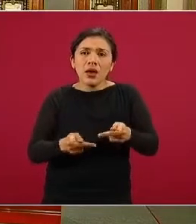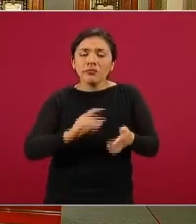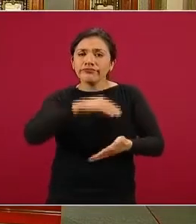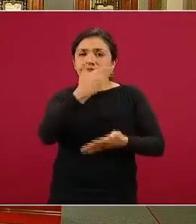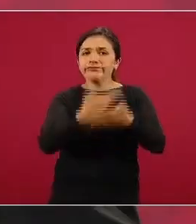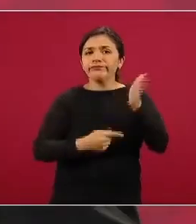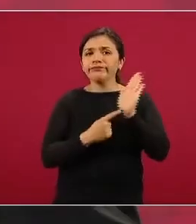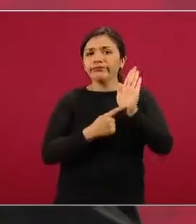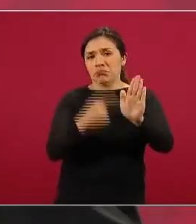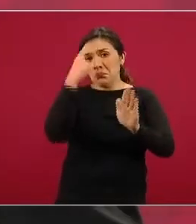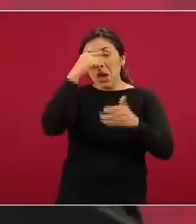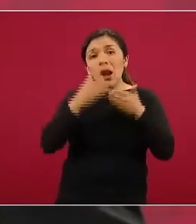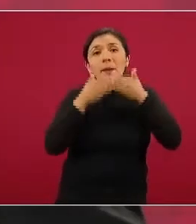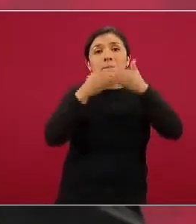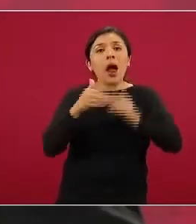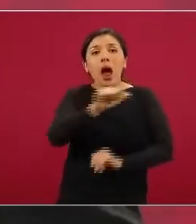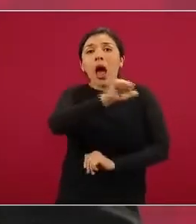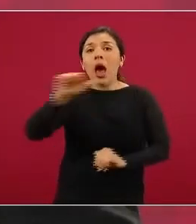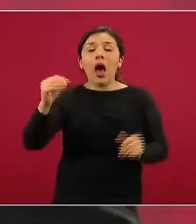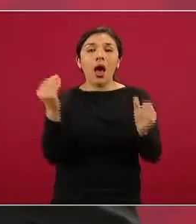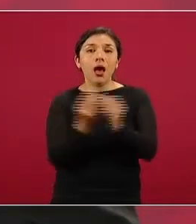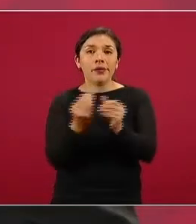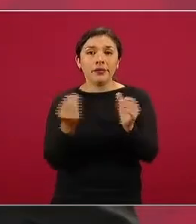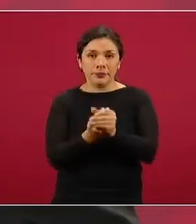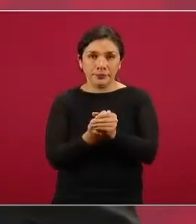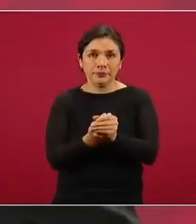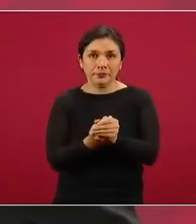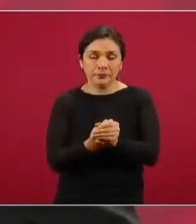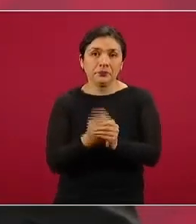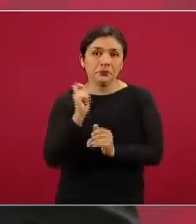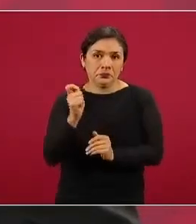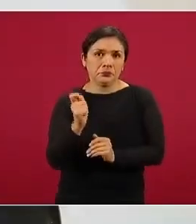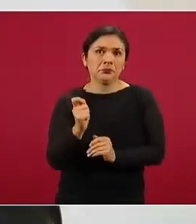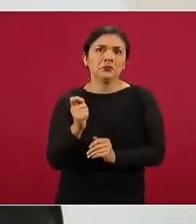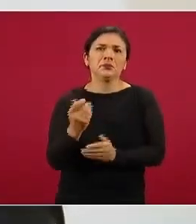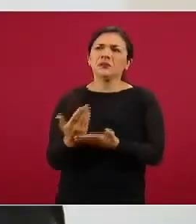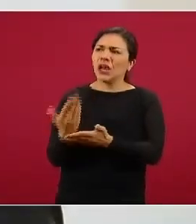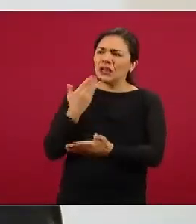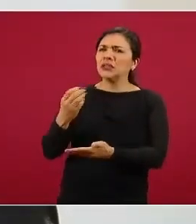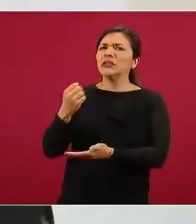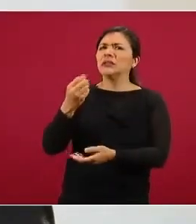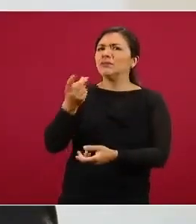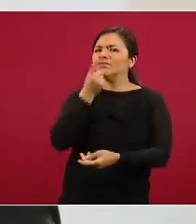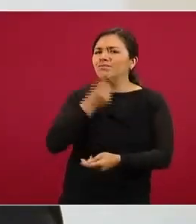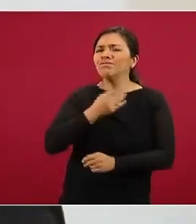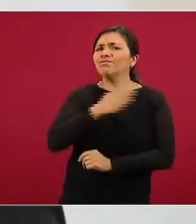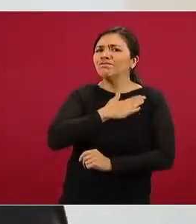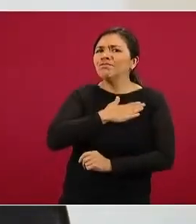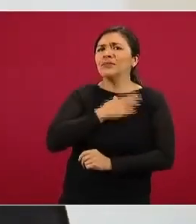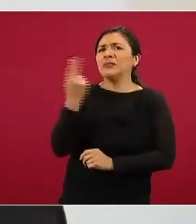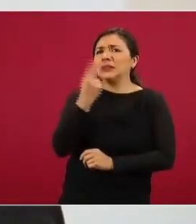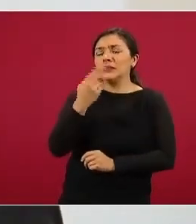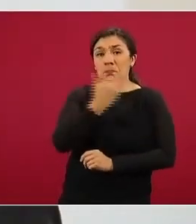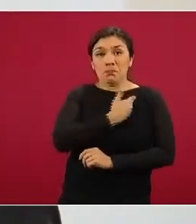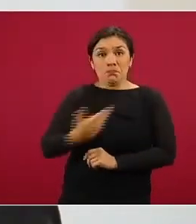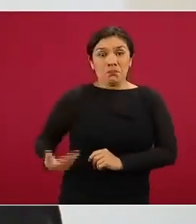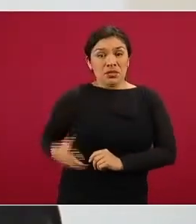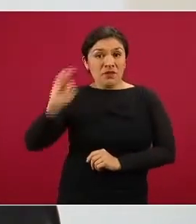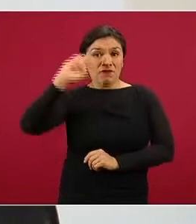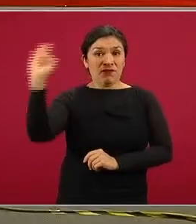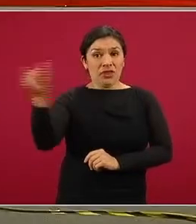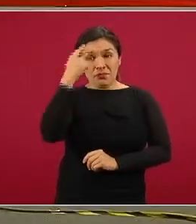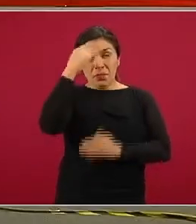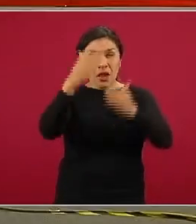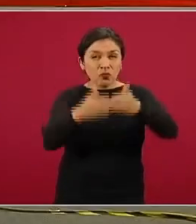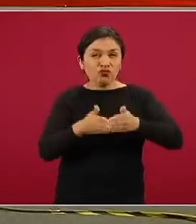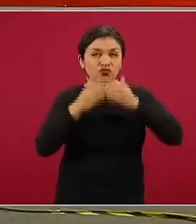de cruceros, que nos los había estado solicitando mucho la presidenta de la Federación